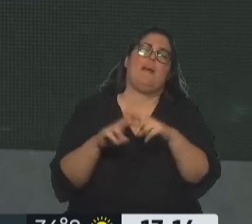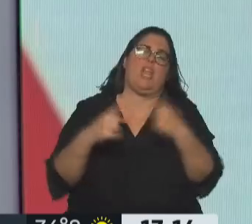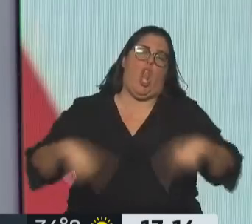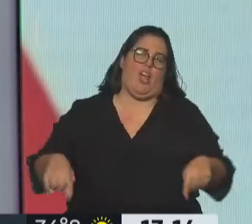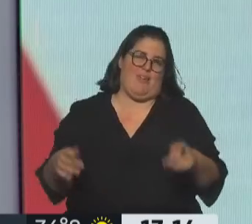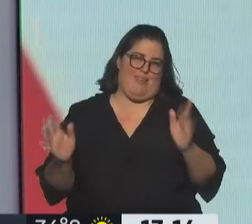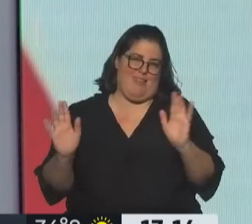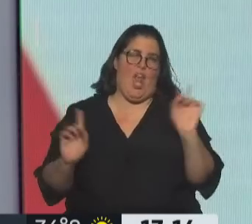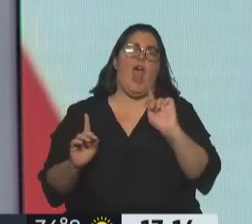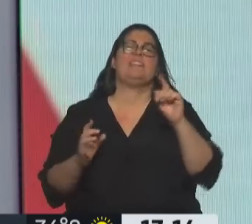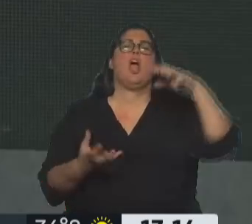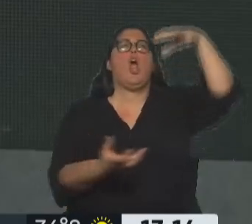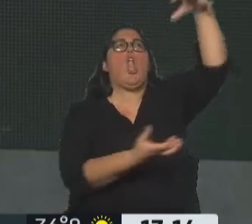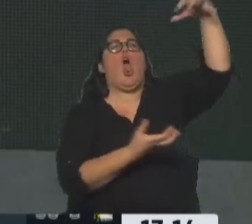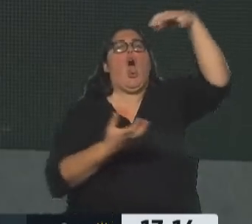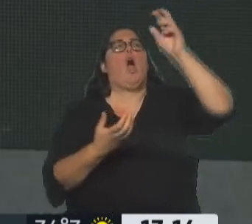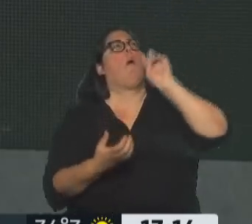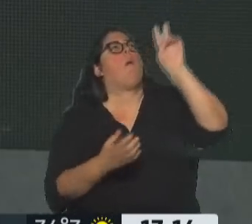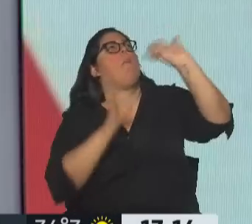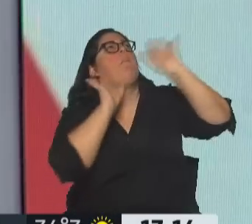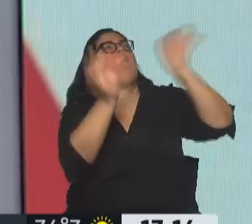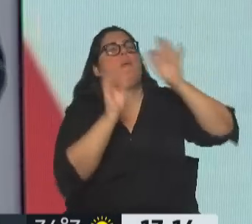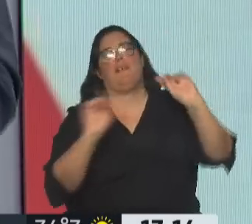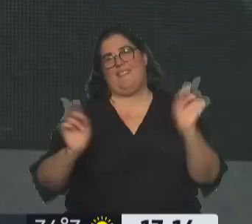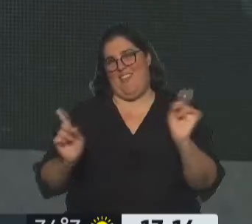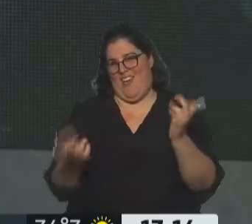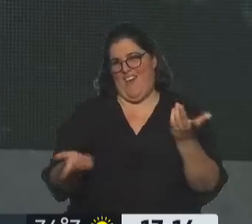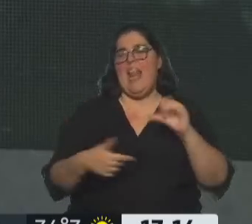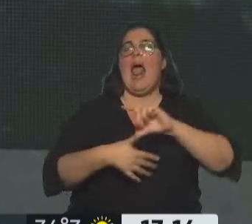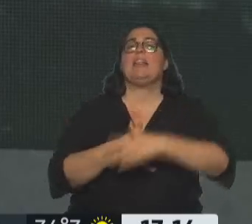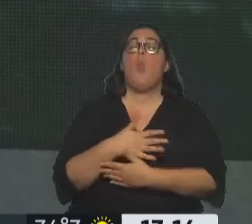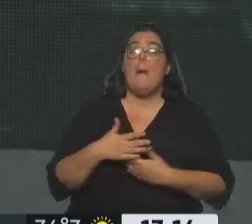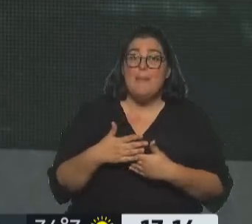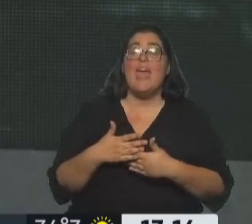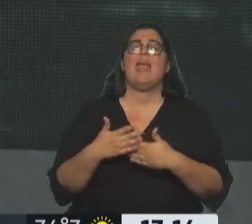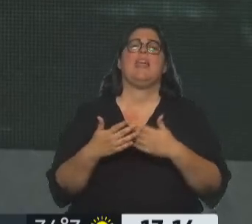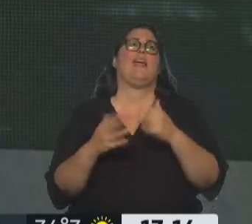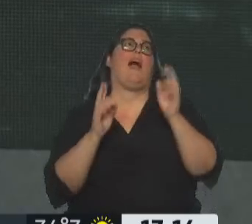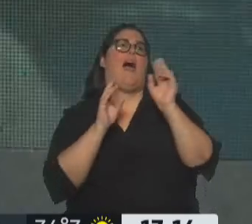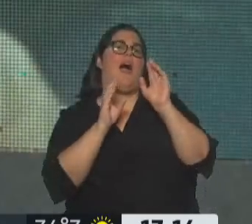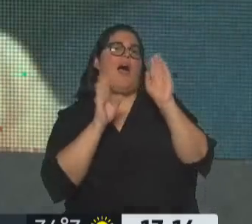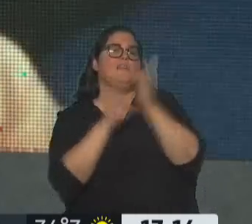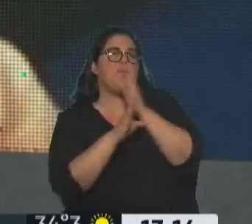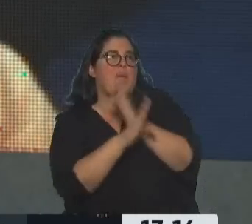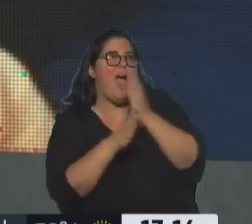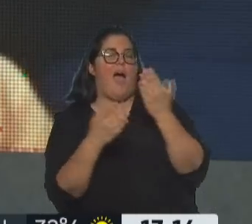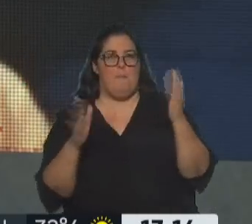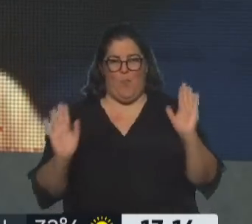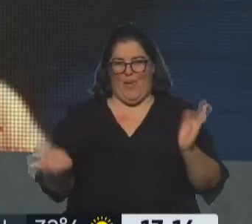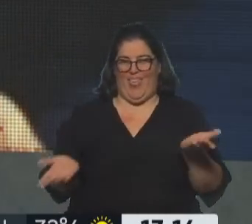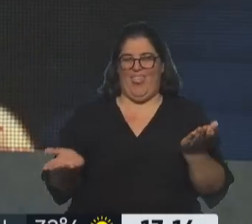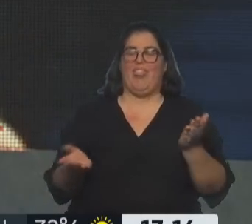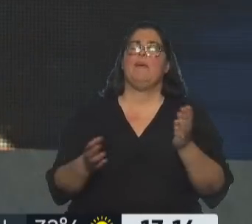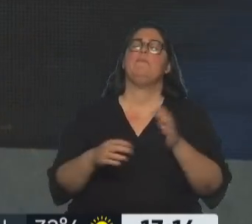quizás... Un globo que lo está divisando prácticamente toda la población, de hecho, ¿no? desde Latinoamérica, sí, y de hecho exacto. sumar, porque cuando, bueno, habló esta